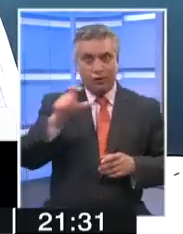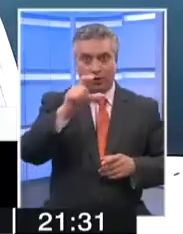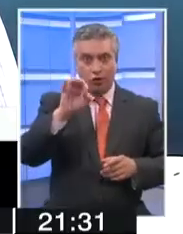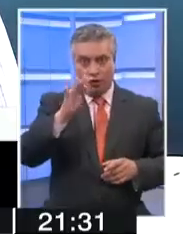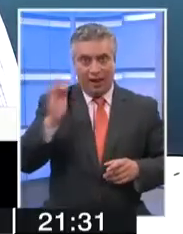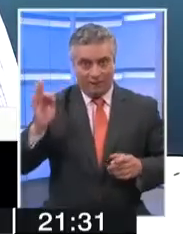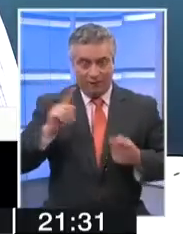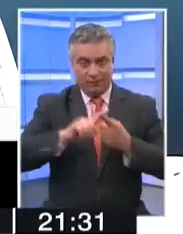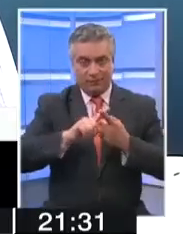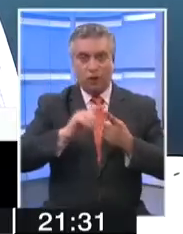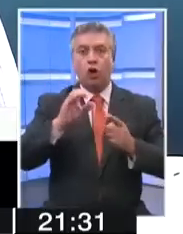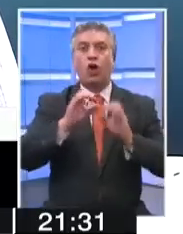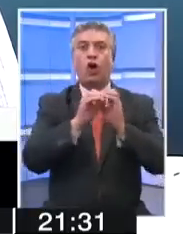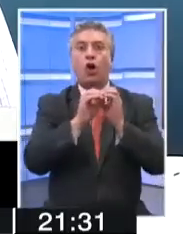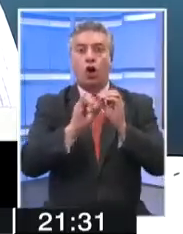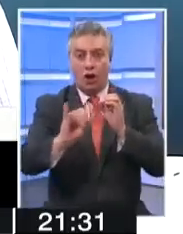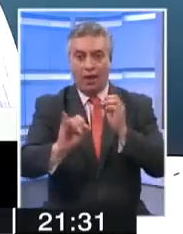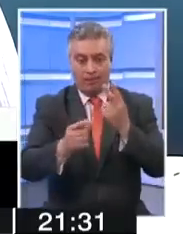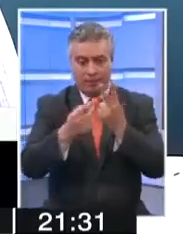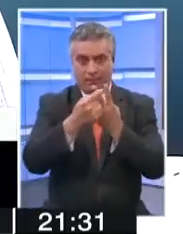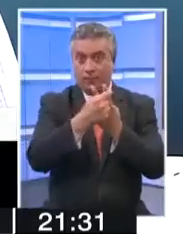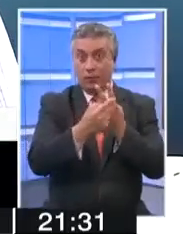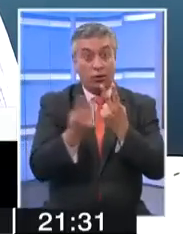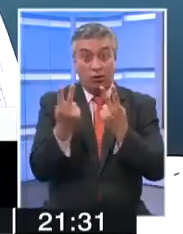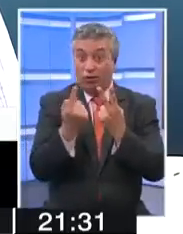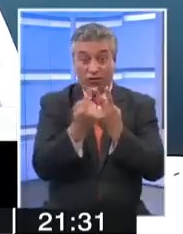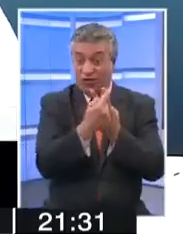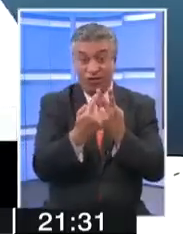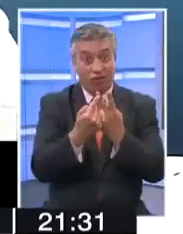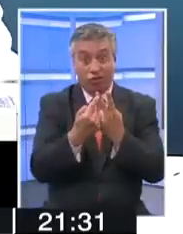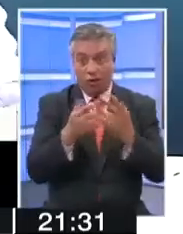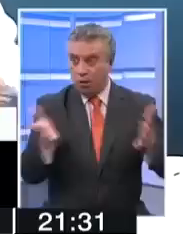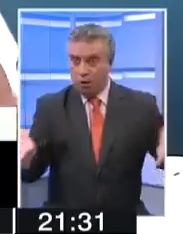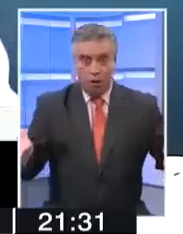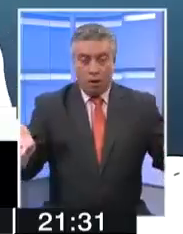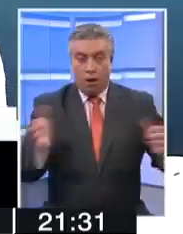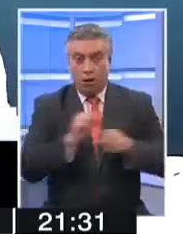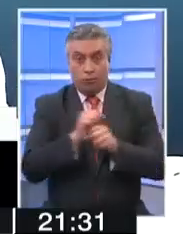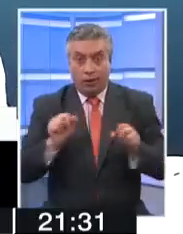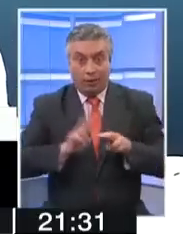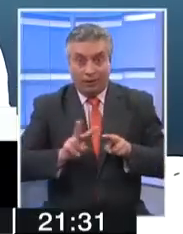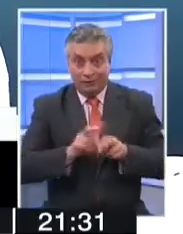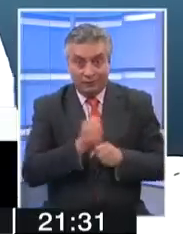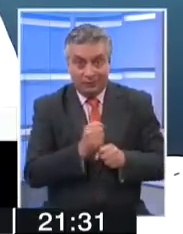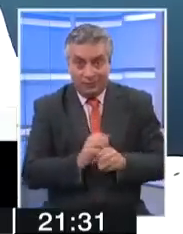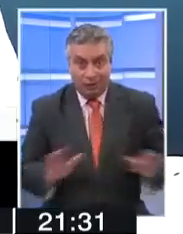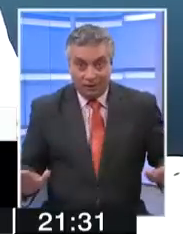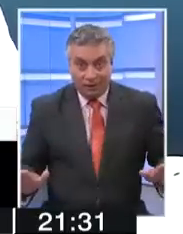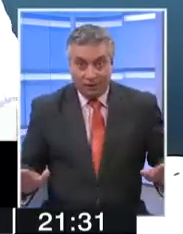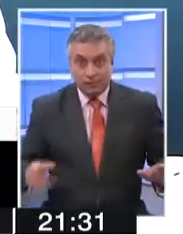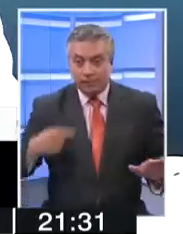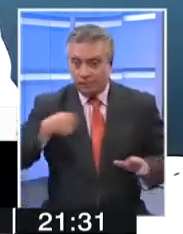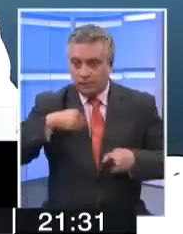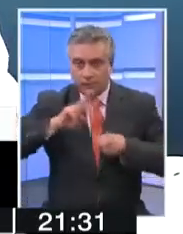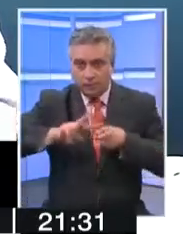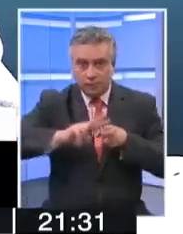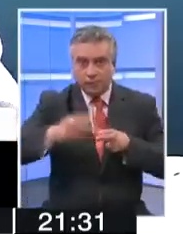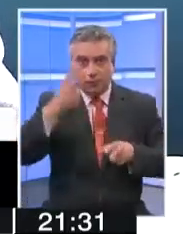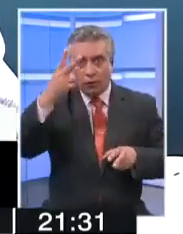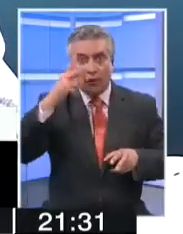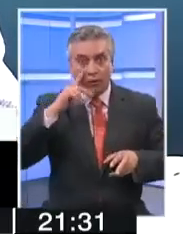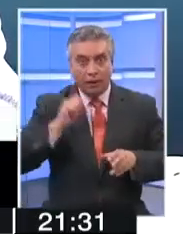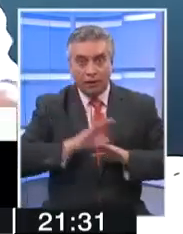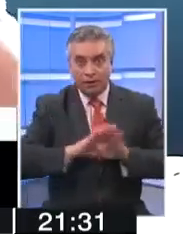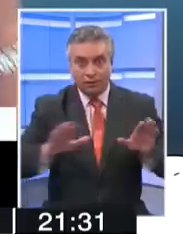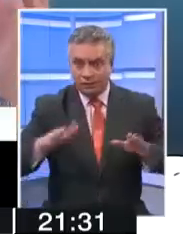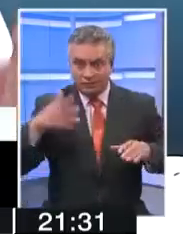la ONEMI, sí. En donde los dos estamentos están sobrepasados. ¿Qué tenemos que hacer nosotros hoy día? No podemos reparar en 2 días una estructura que